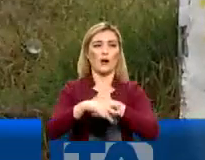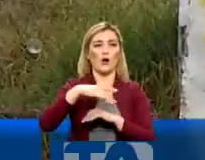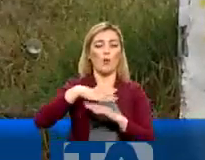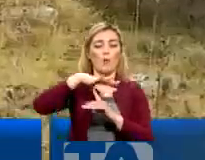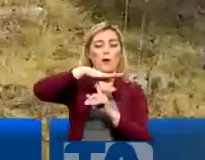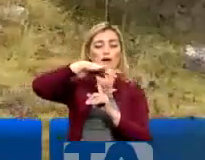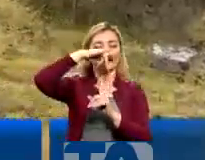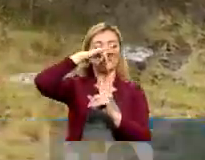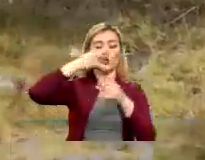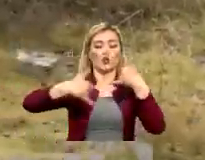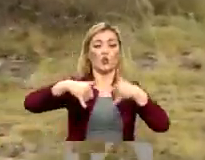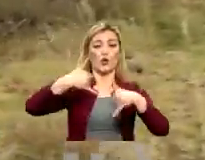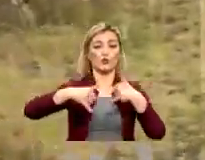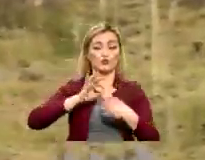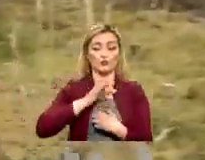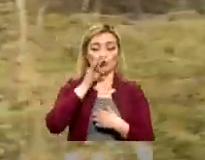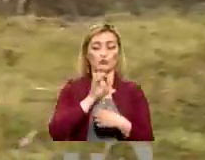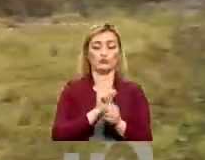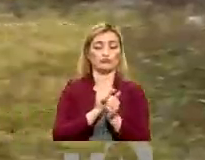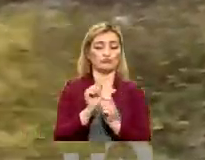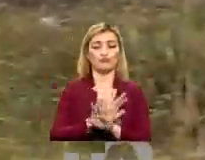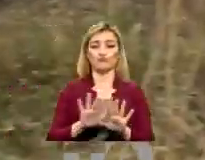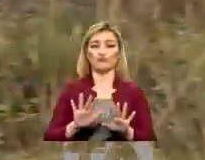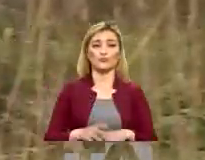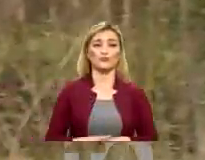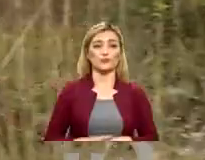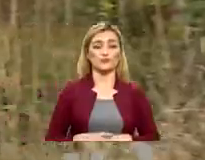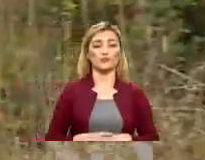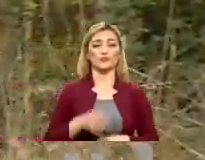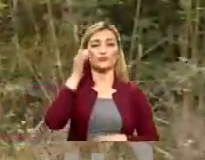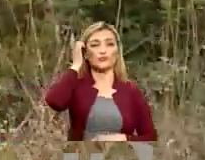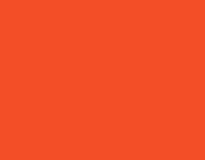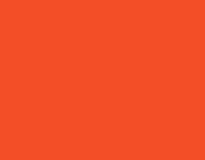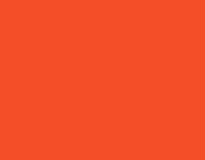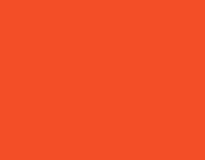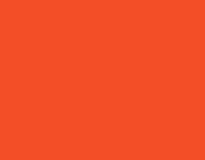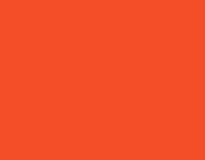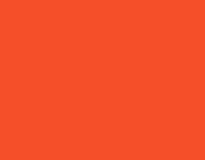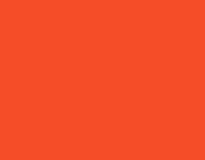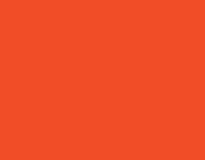puedan jugar cuando la emergencia sanitaria pase. Fernanda Ceballos, 24 horas.